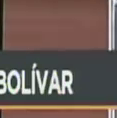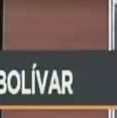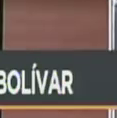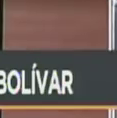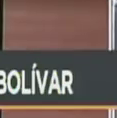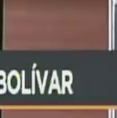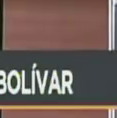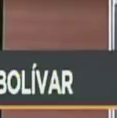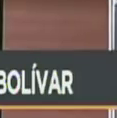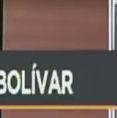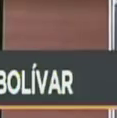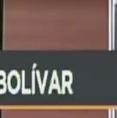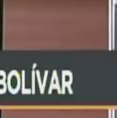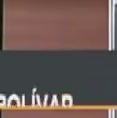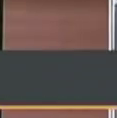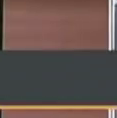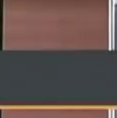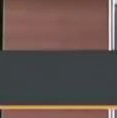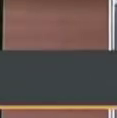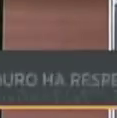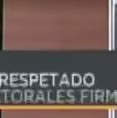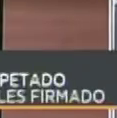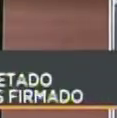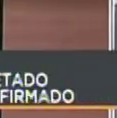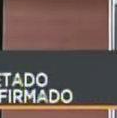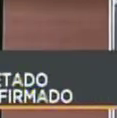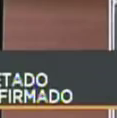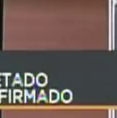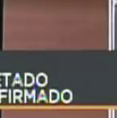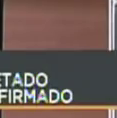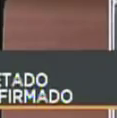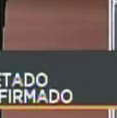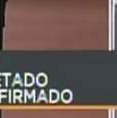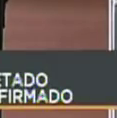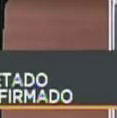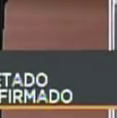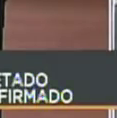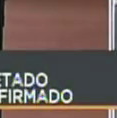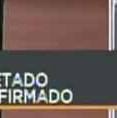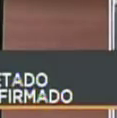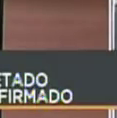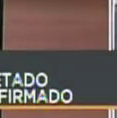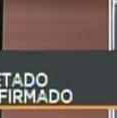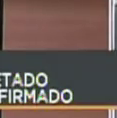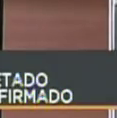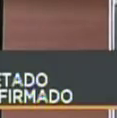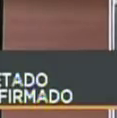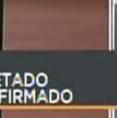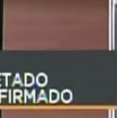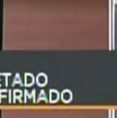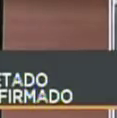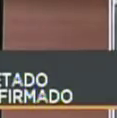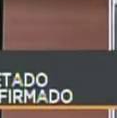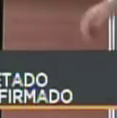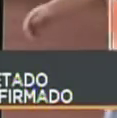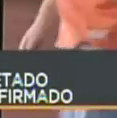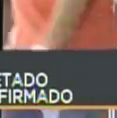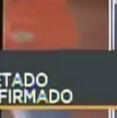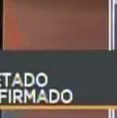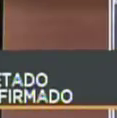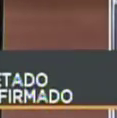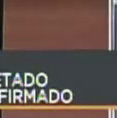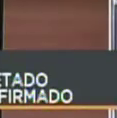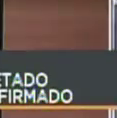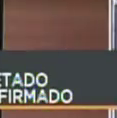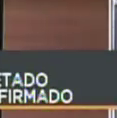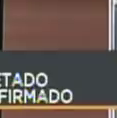Venezuela tenemos estos 17 medios públicos que cubren las campañas electorales y cubren en general las